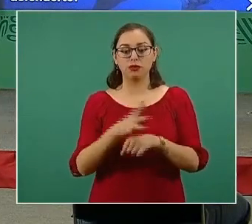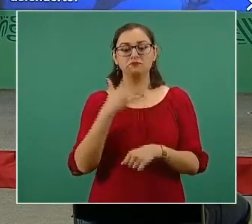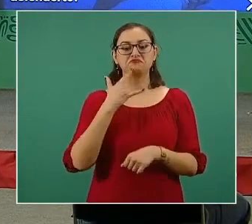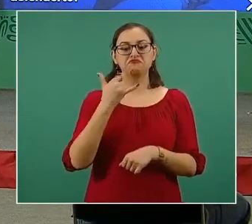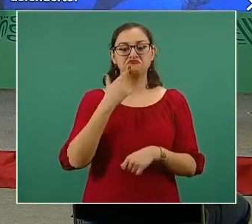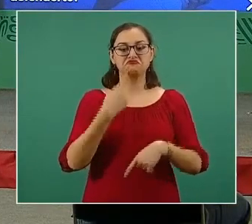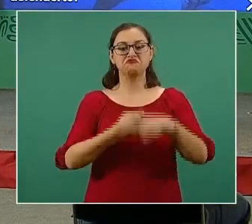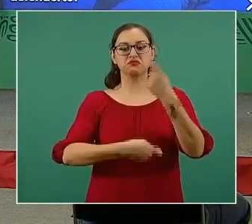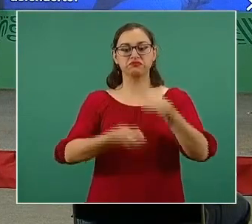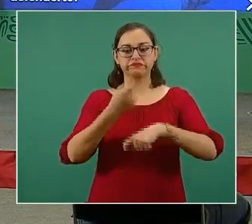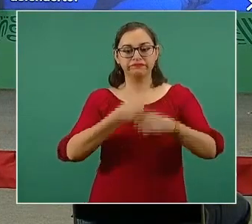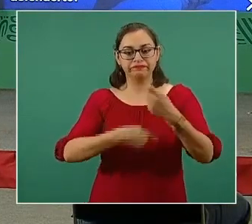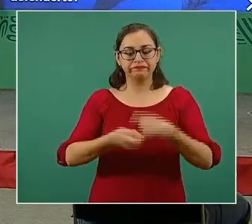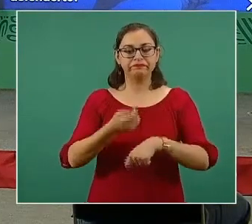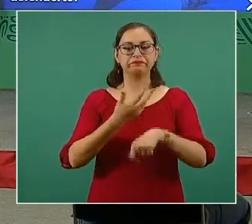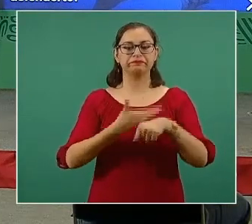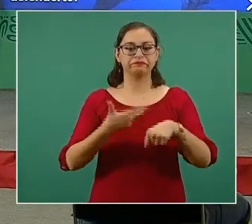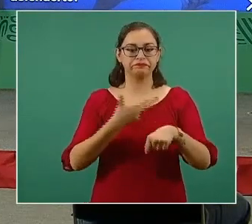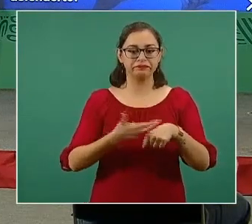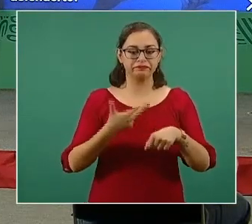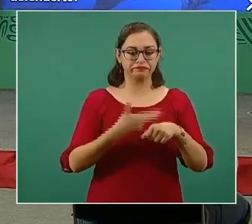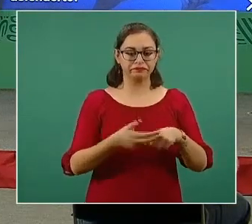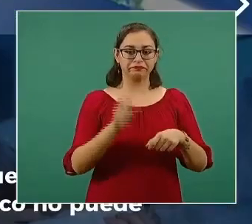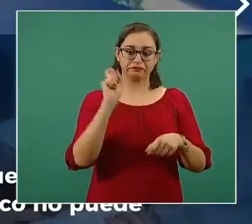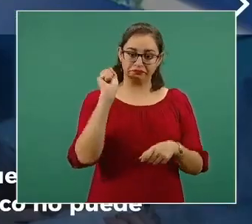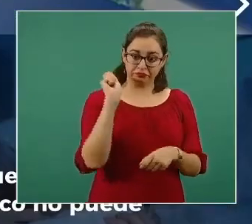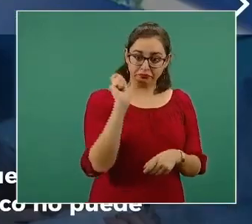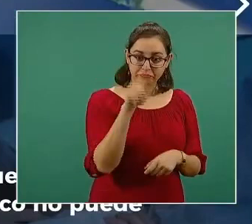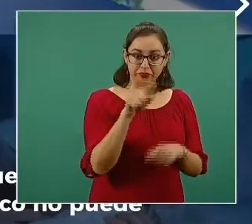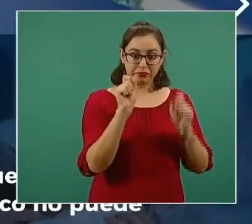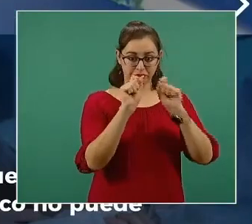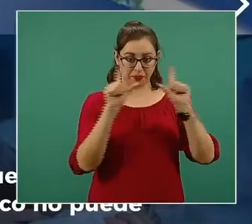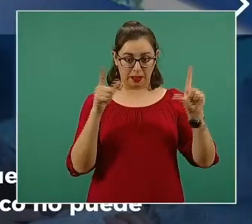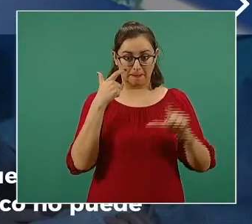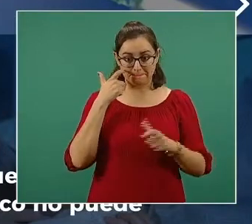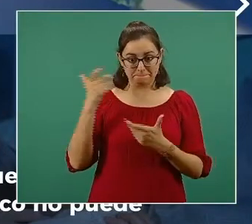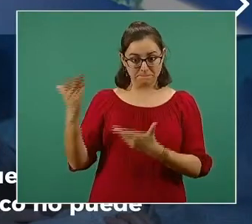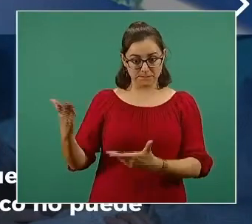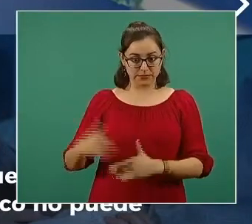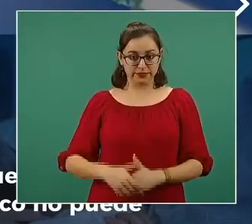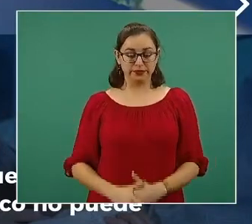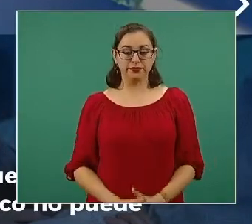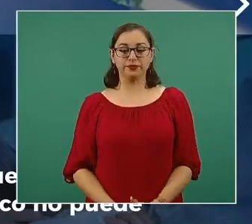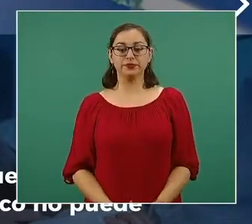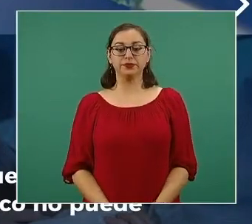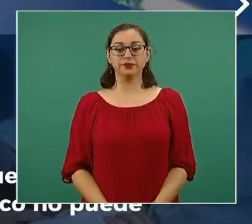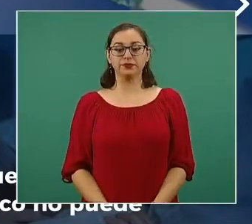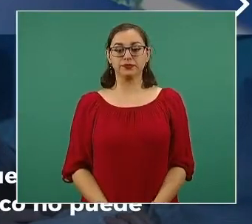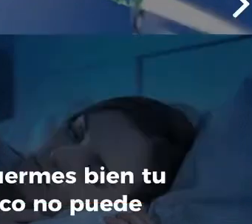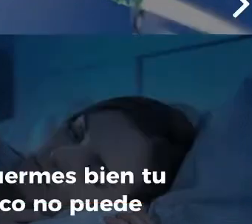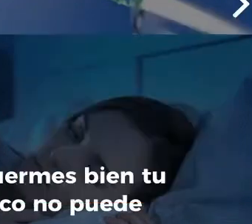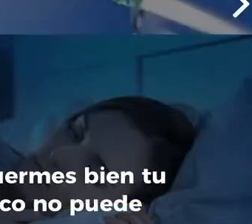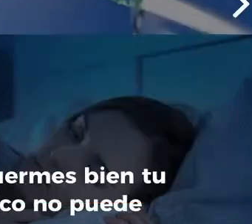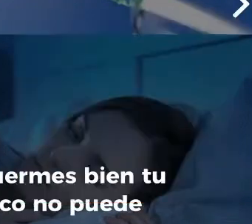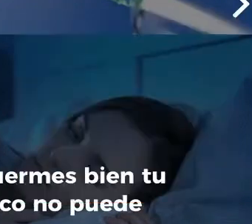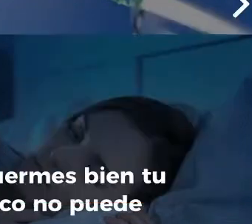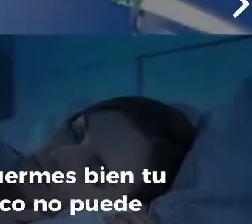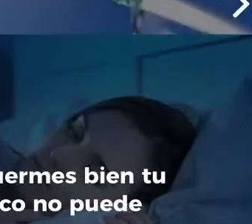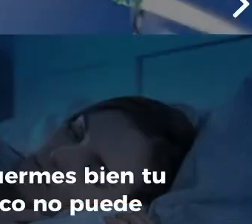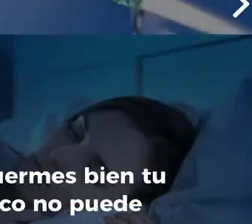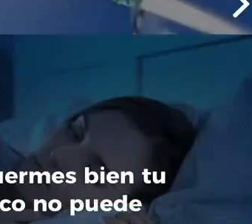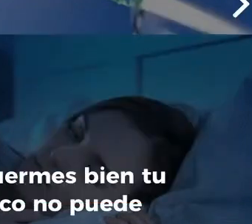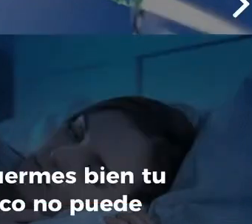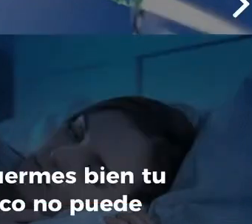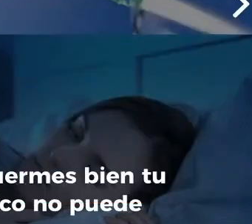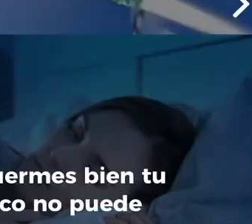sobre vacunas COVID-19. Si usted da clic en esta noticia, usted se va a ir a una página de transparencia de